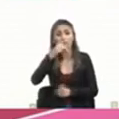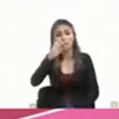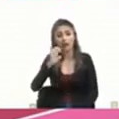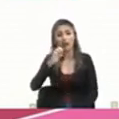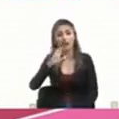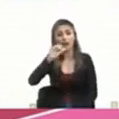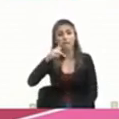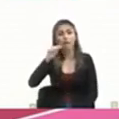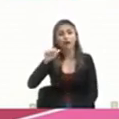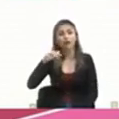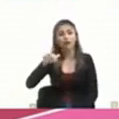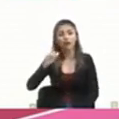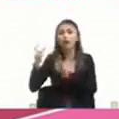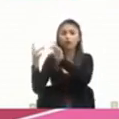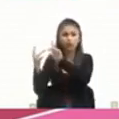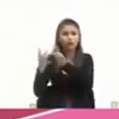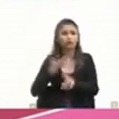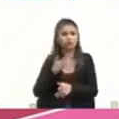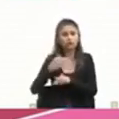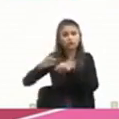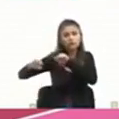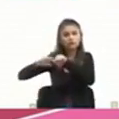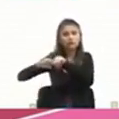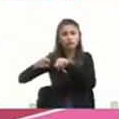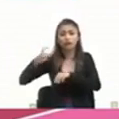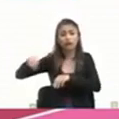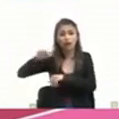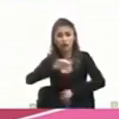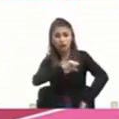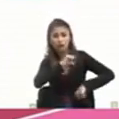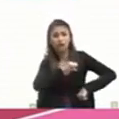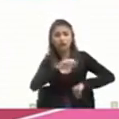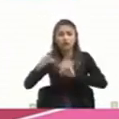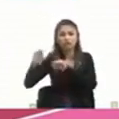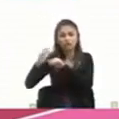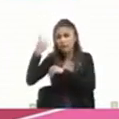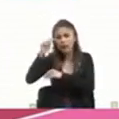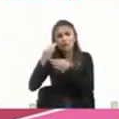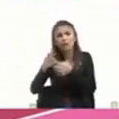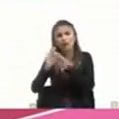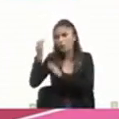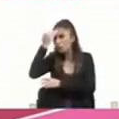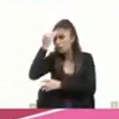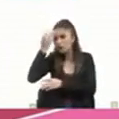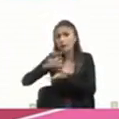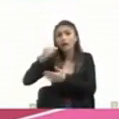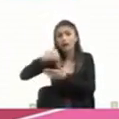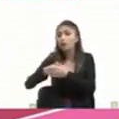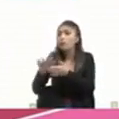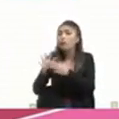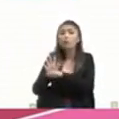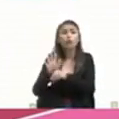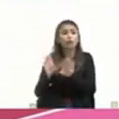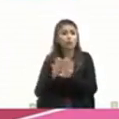Hemos mantenido un contacto muy cercano con estas autoridades a fin de conocer si es que hay que tomar una medida